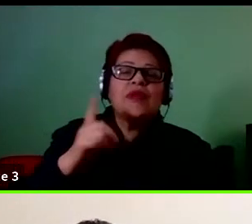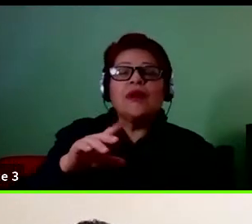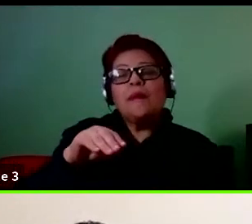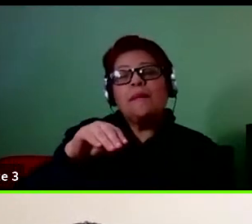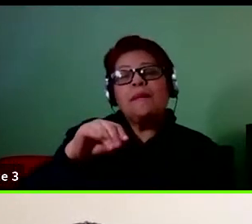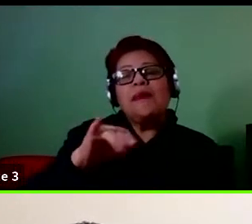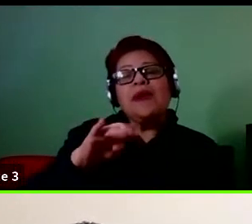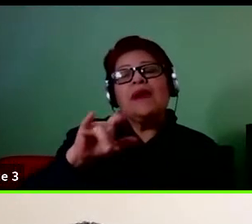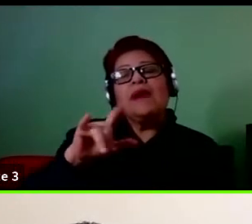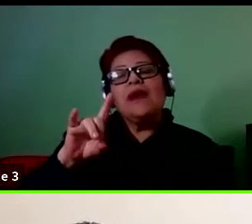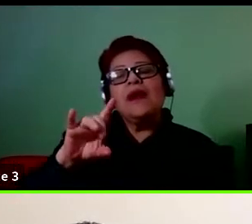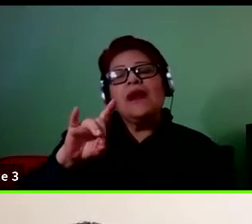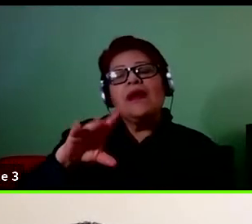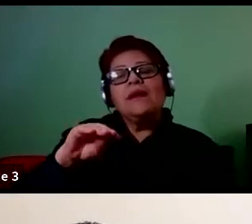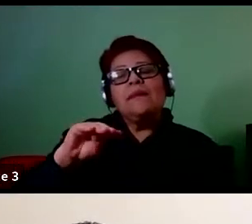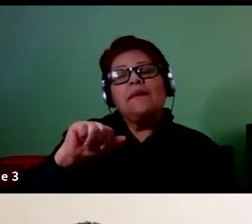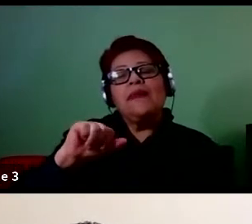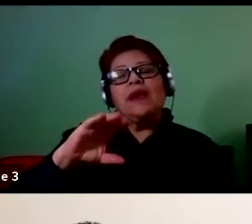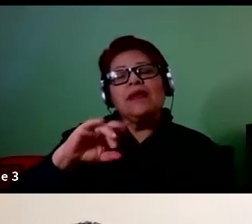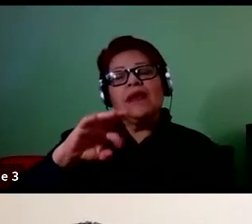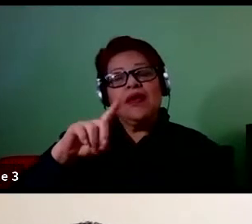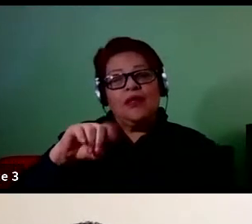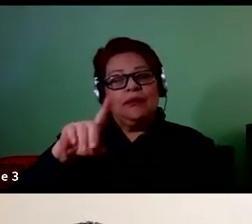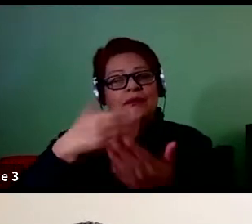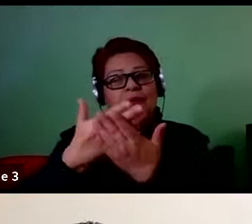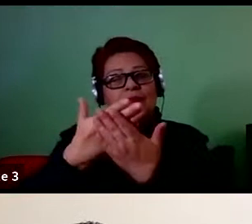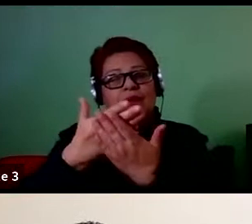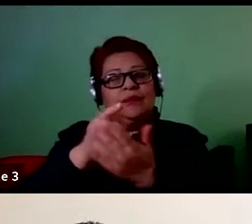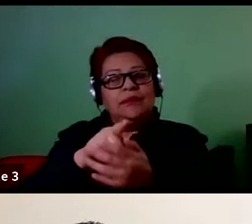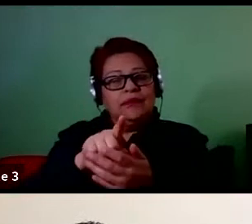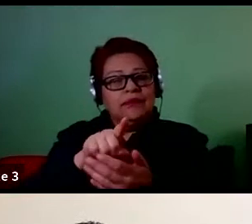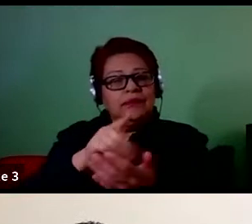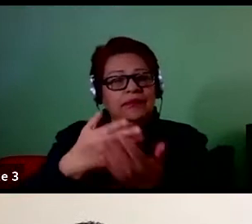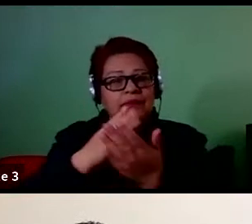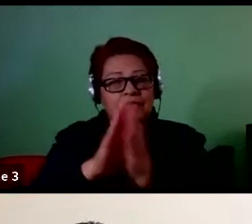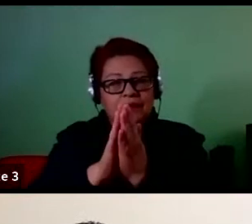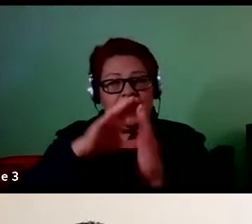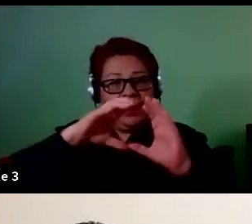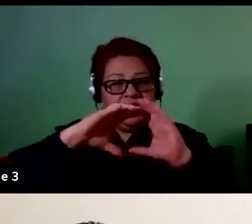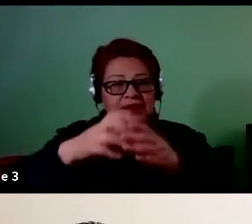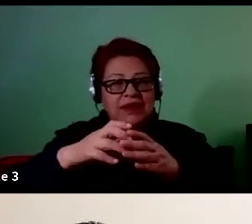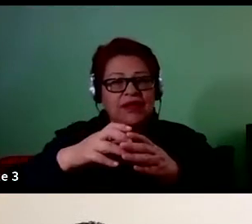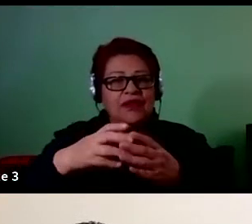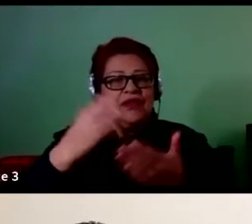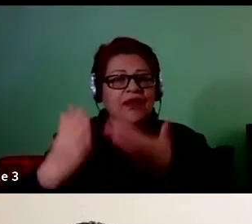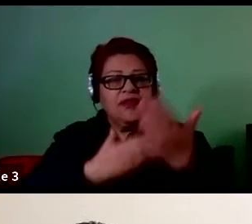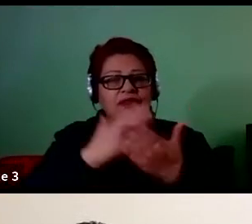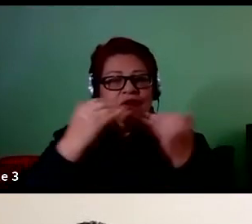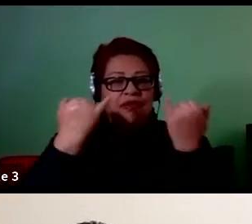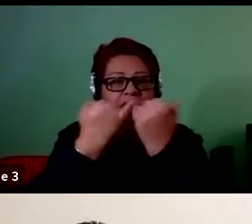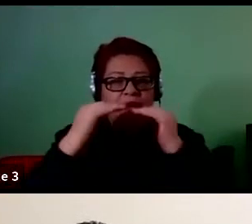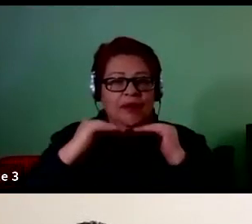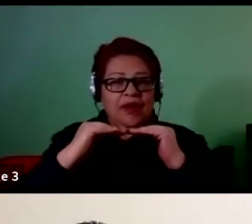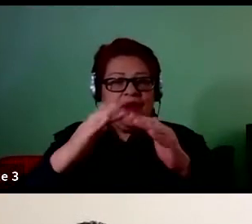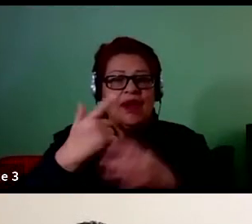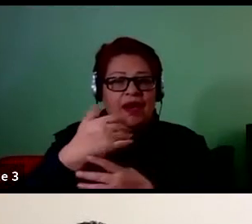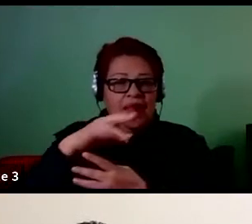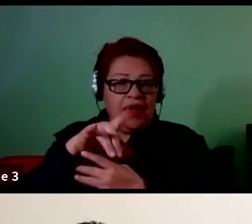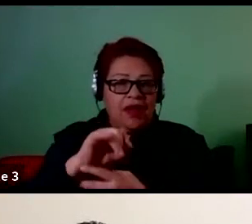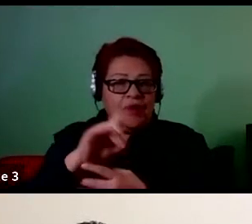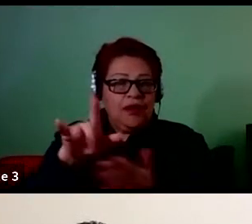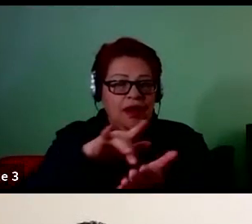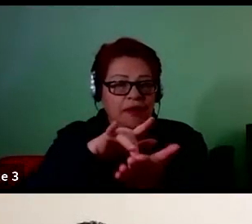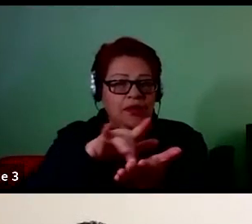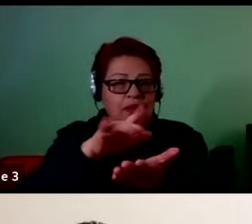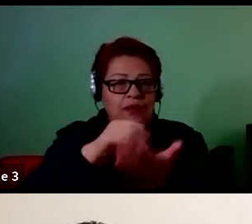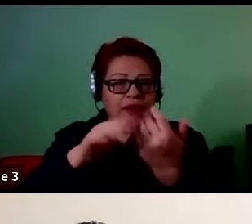Macedo. Una propuesta. Pedirle al Centro de Estudios para la Igualdad de Género, perdón, su apoyo